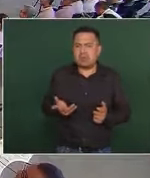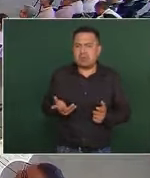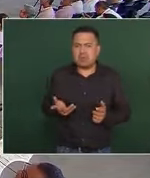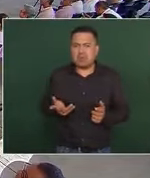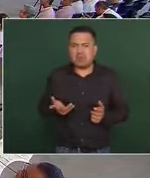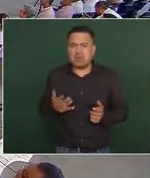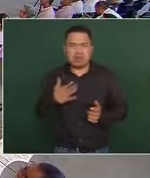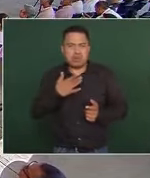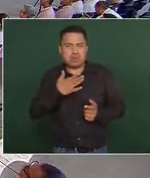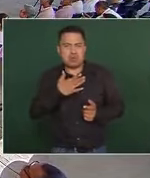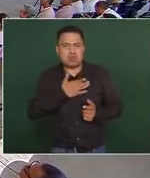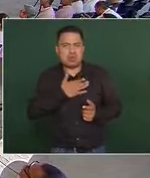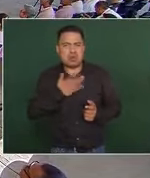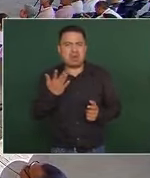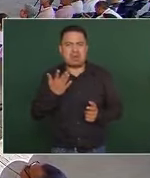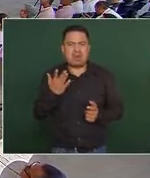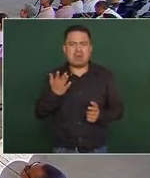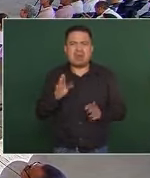pues yo no soy fascista,